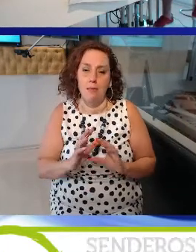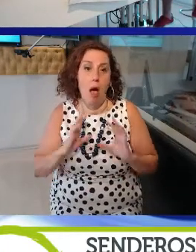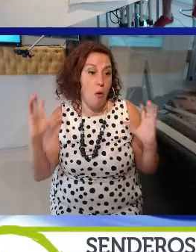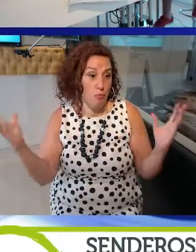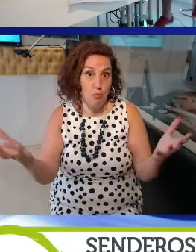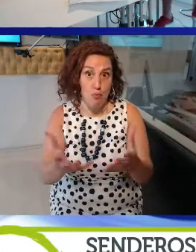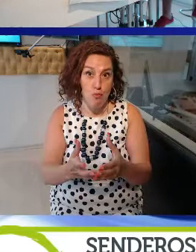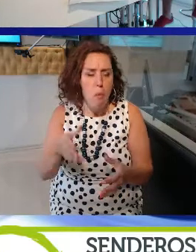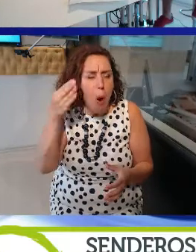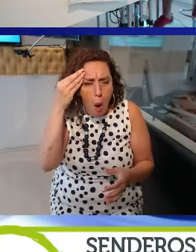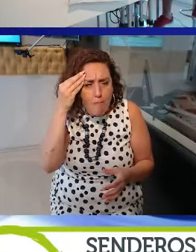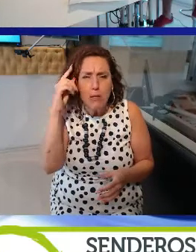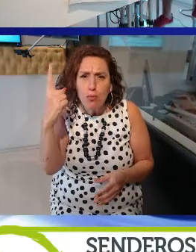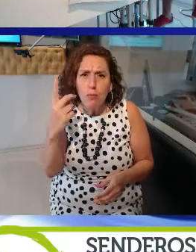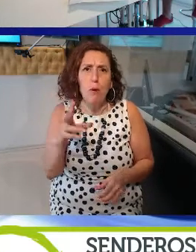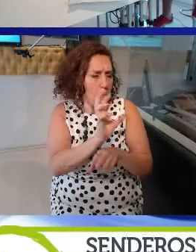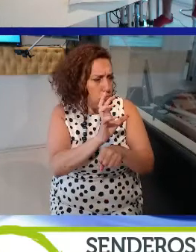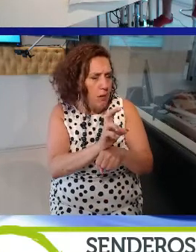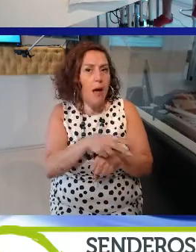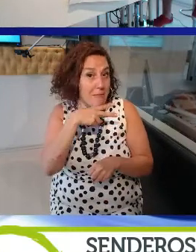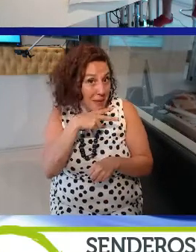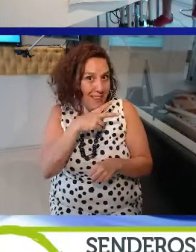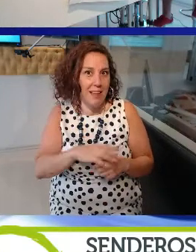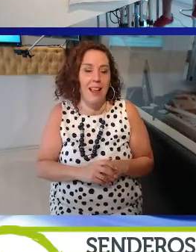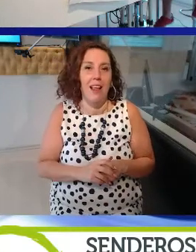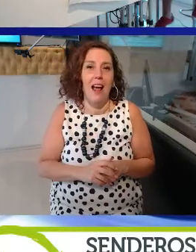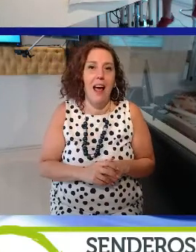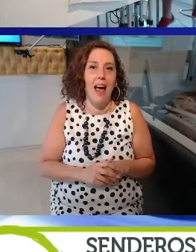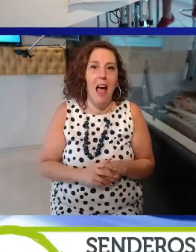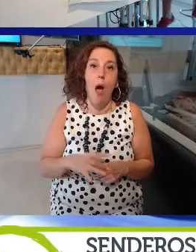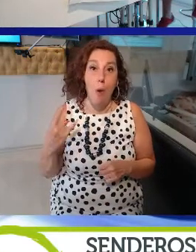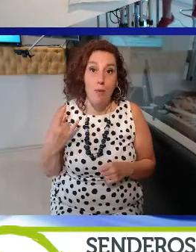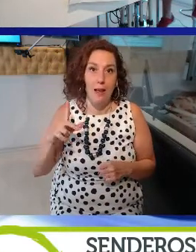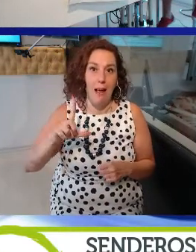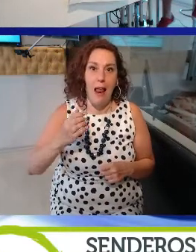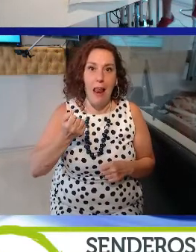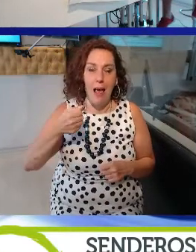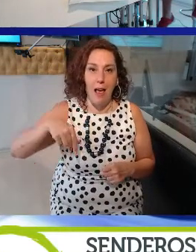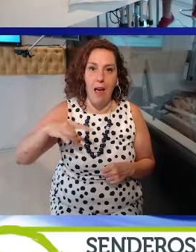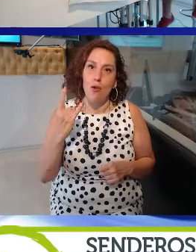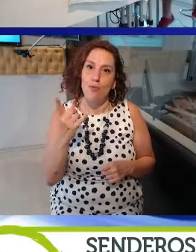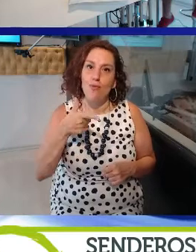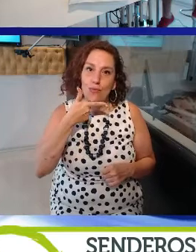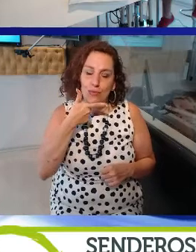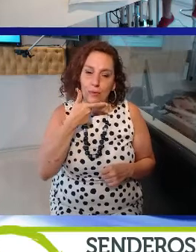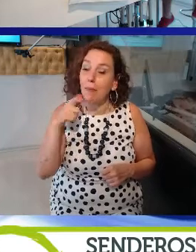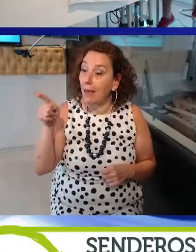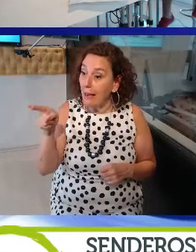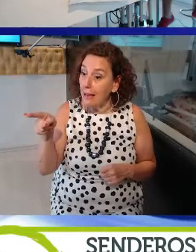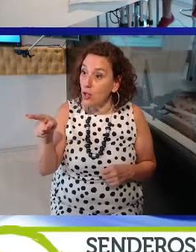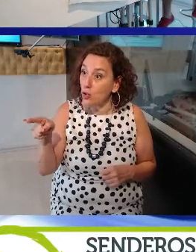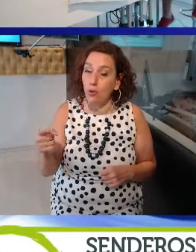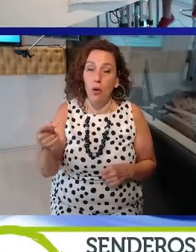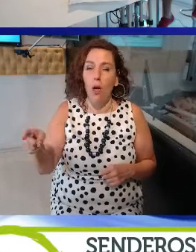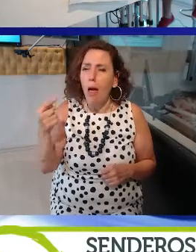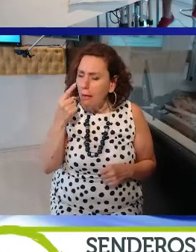nombre. Y hemos hecho algunas entrevistas con la Universidad de Lanús, con quien tenemos un convenio, porque ellos también están interesados en el tema de la justicia y